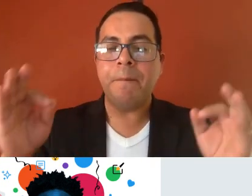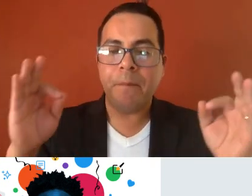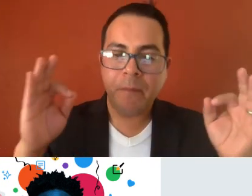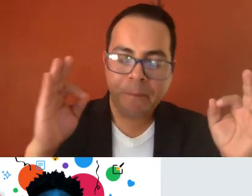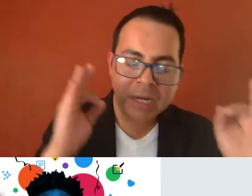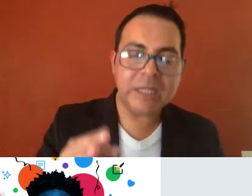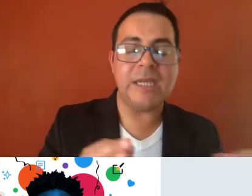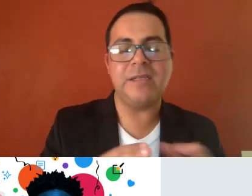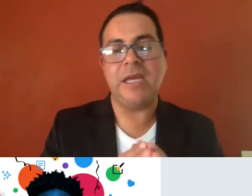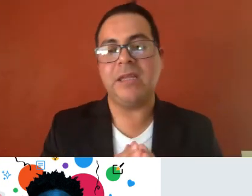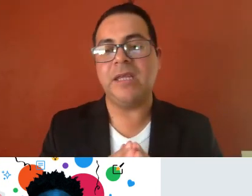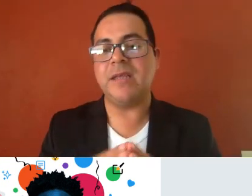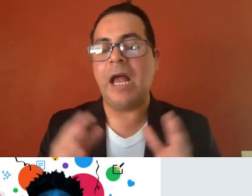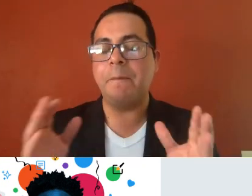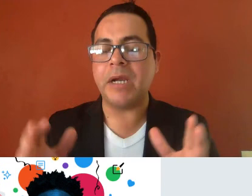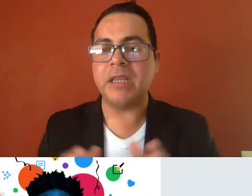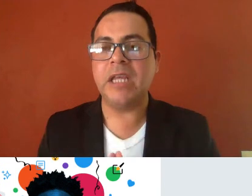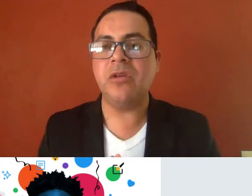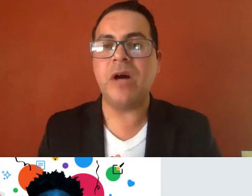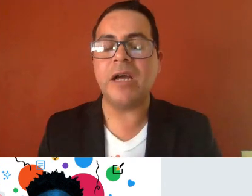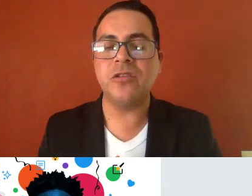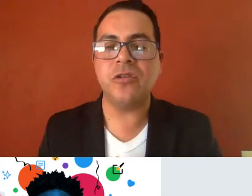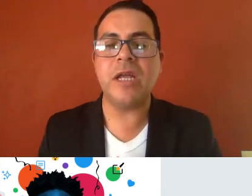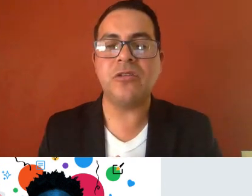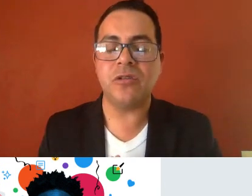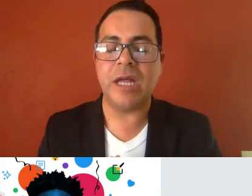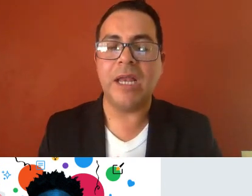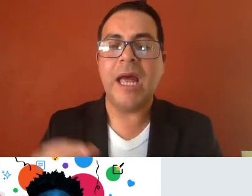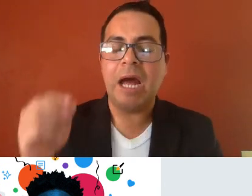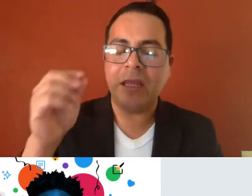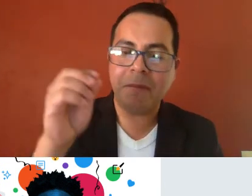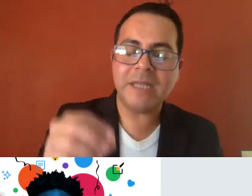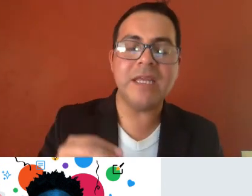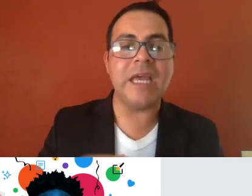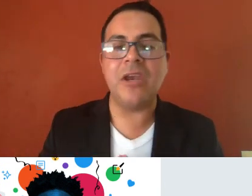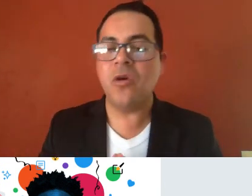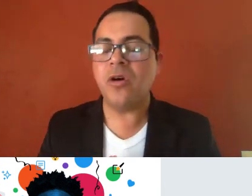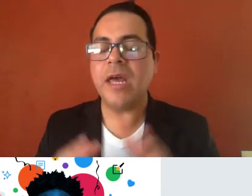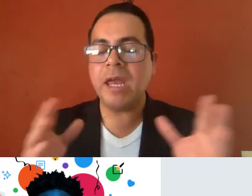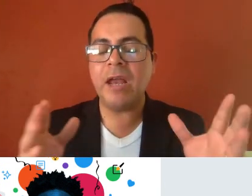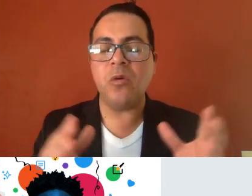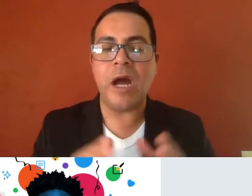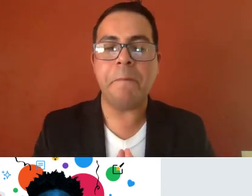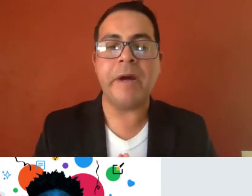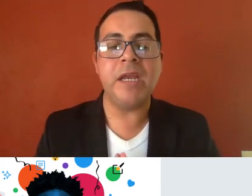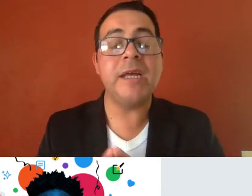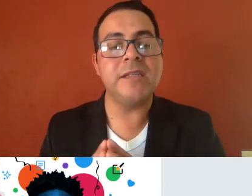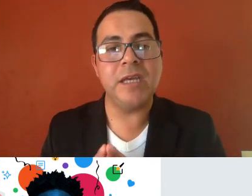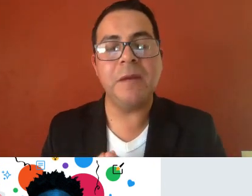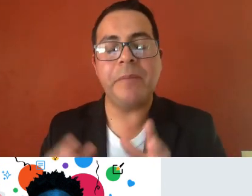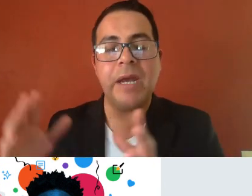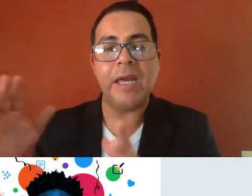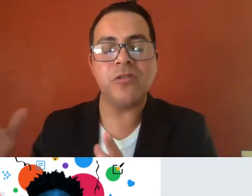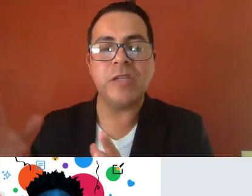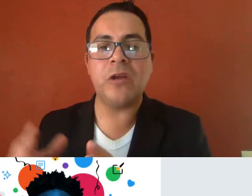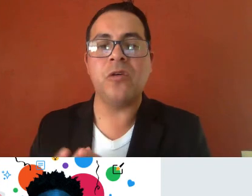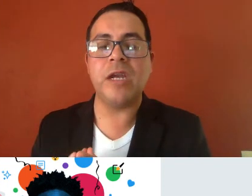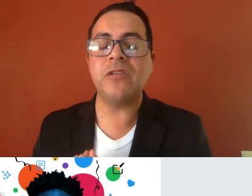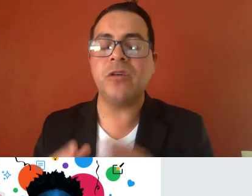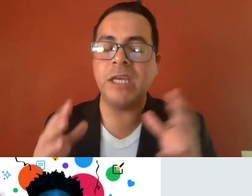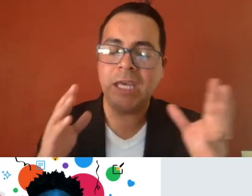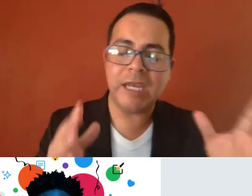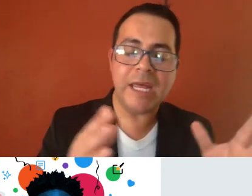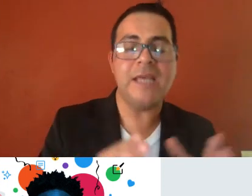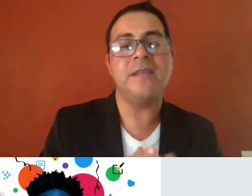pertenecientes al Partido Acción Nacional. Además de que no era el lugar para ir a exigir, para eso está el